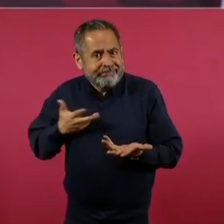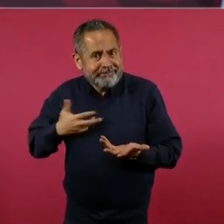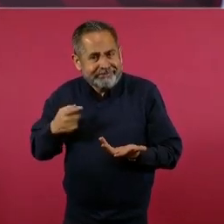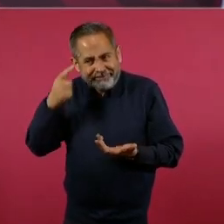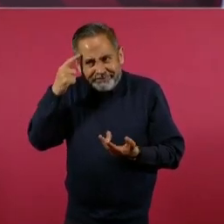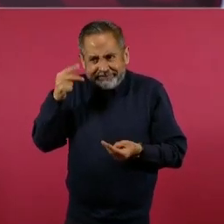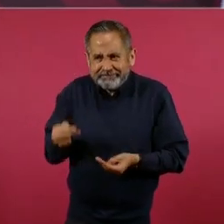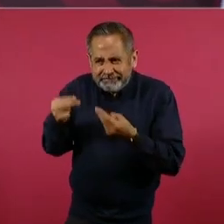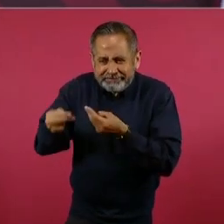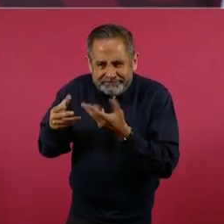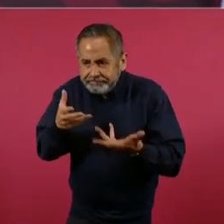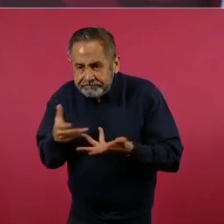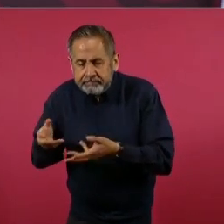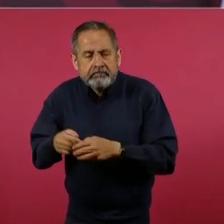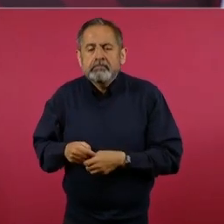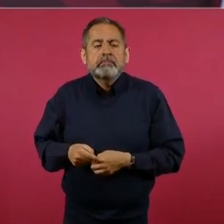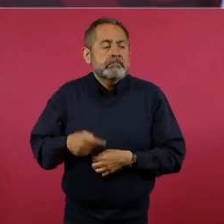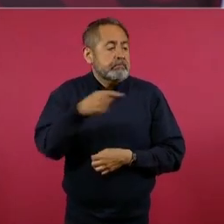Los tecnócratas